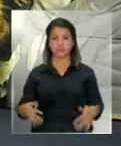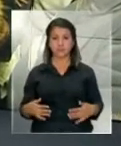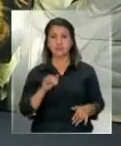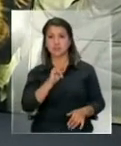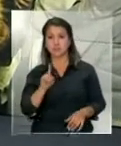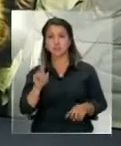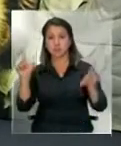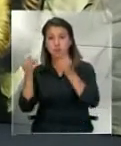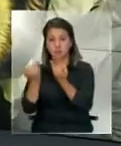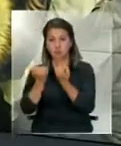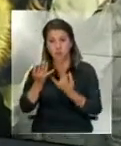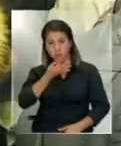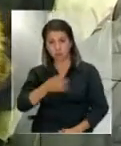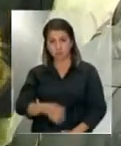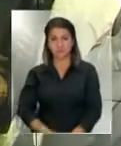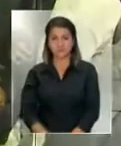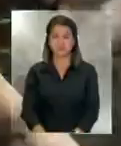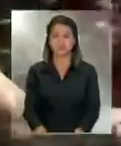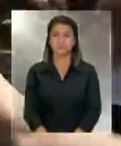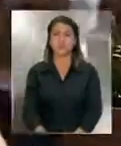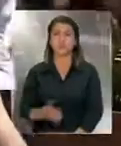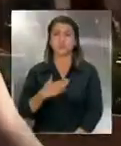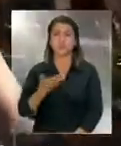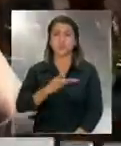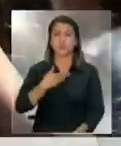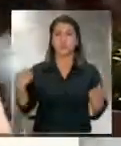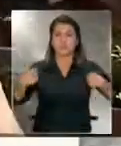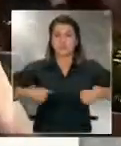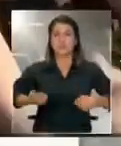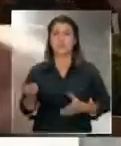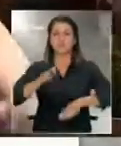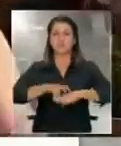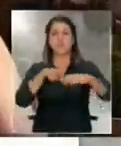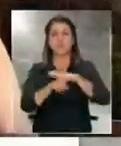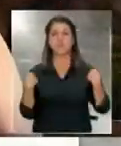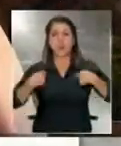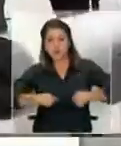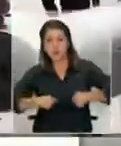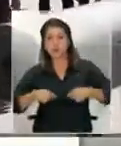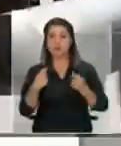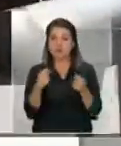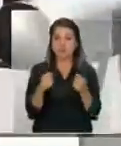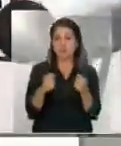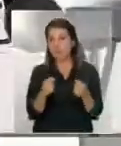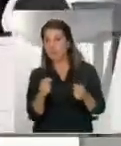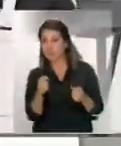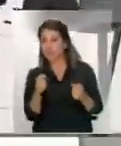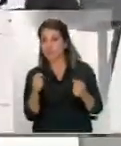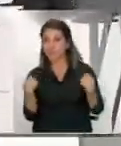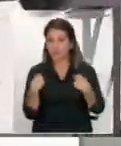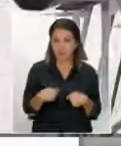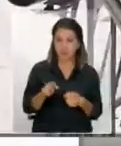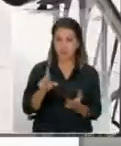Marcelo González. Yo traigo mi chaqueta, cuando me subo al metro me la pongo y más o menos trato de ponerme en un lugar